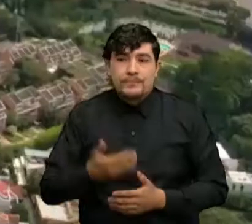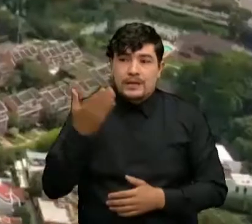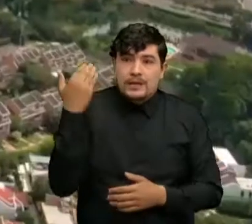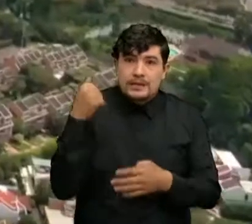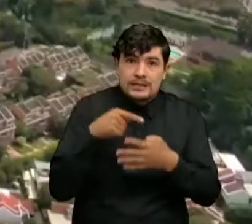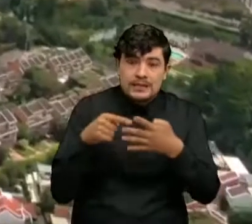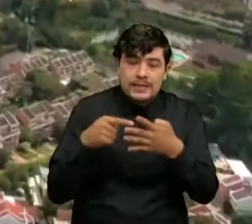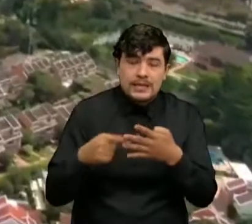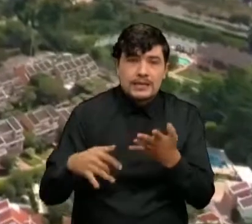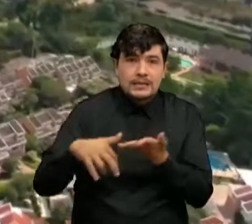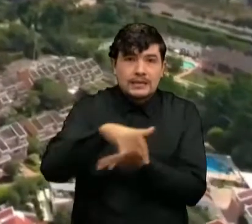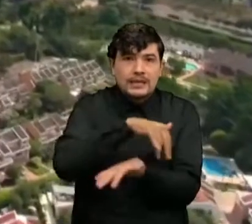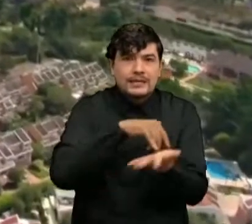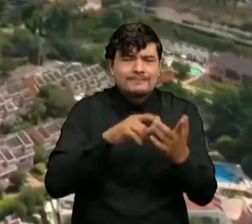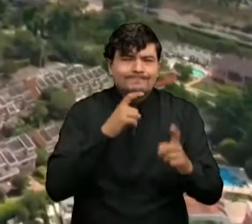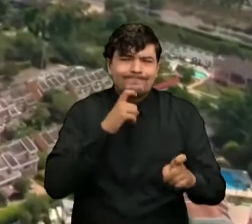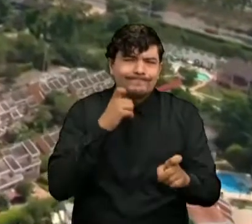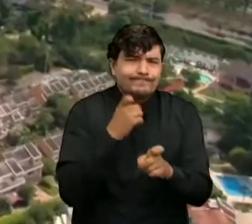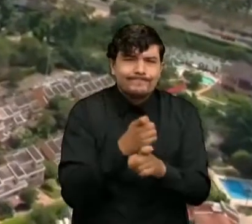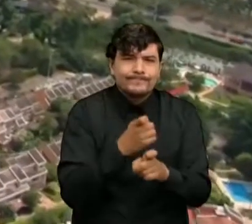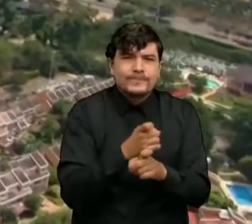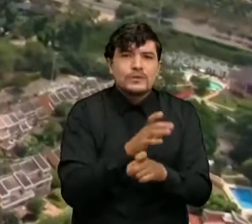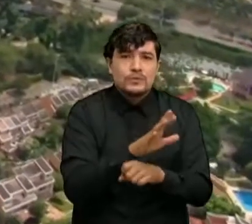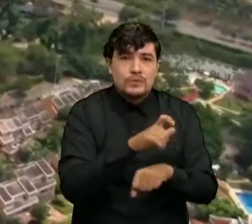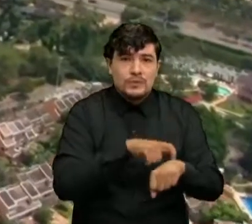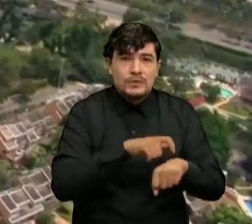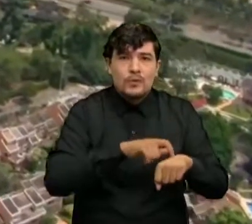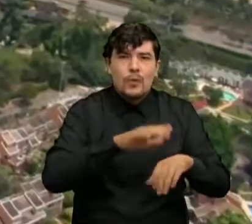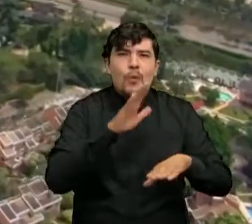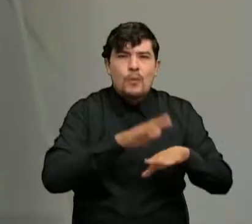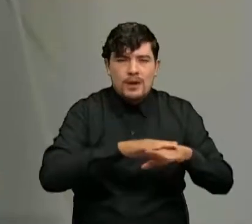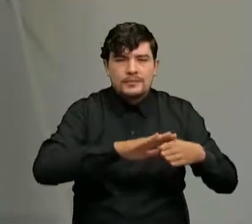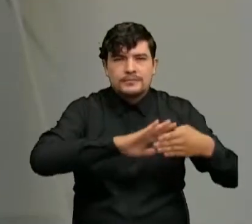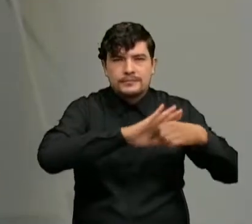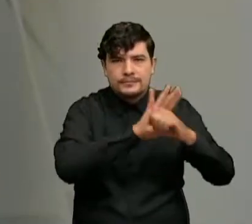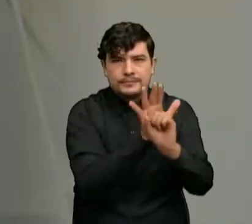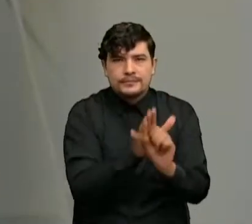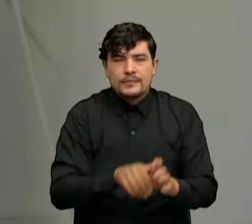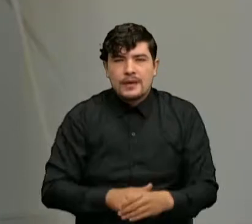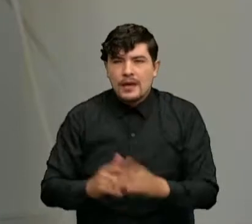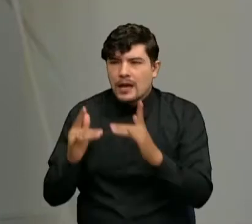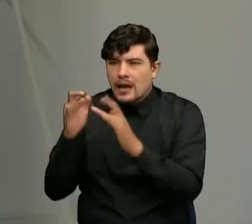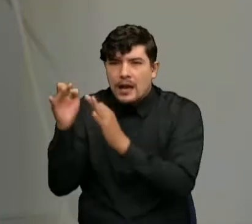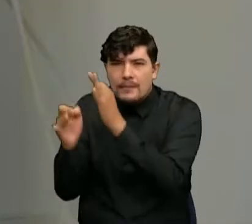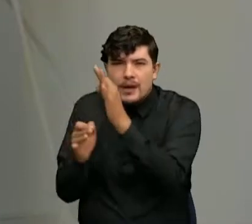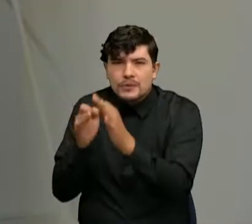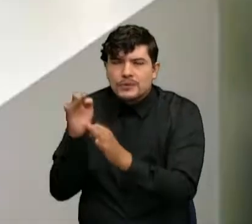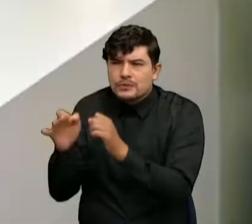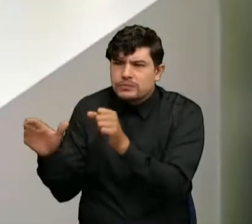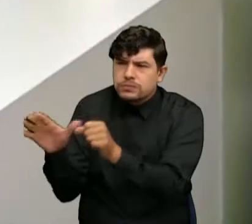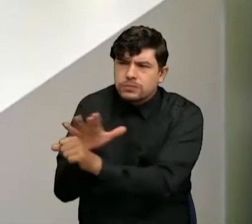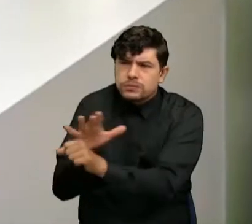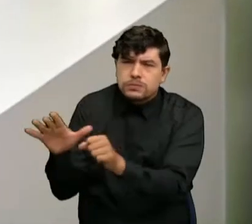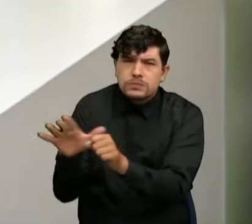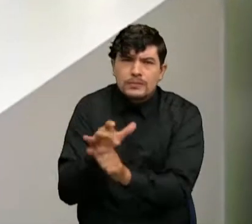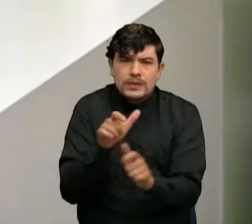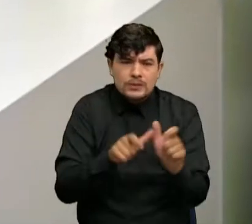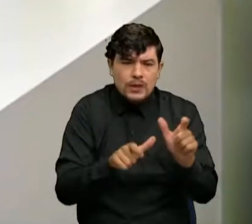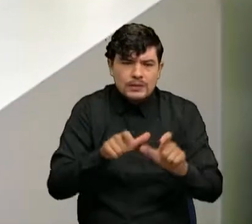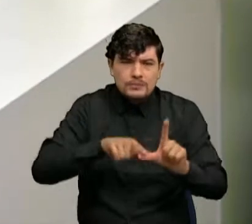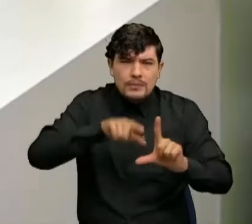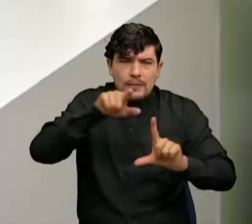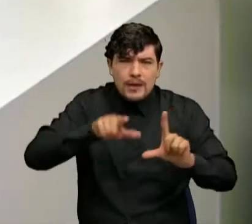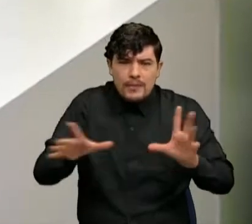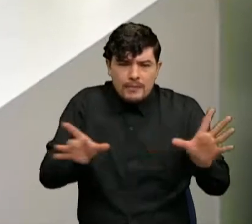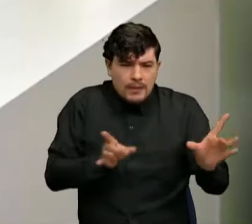momentos más difíciles con respecto al COVID-19. Cada vez es más alta la ocupación de camas UCI y las cifras de contagios, así como las